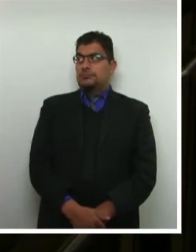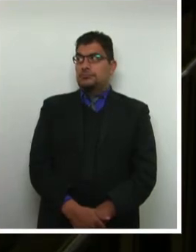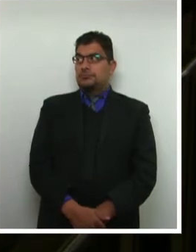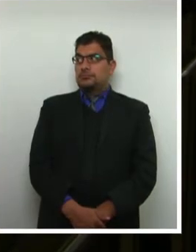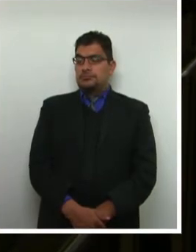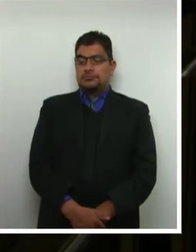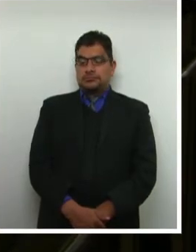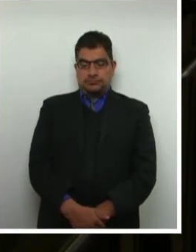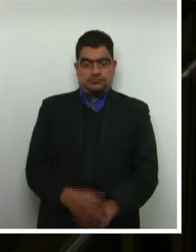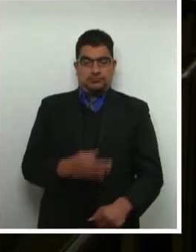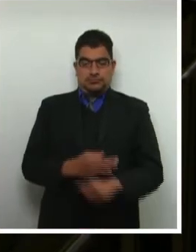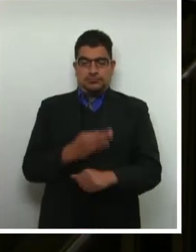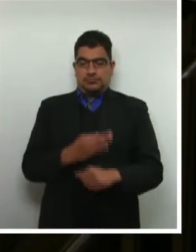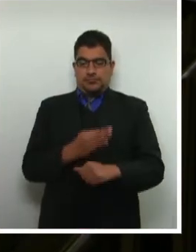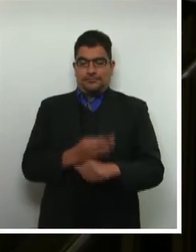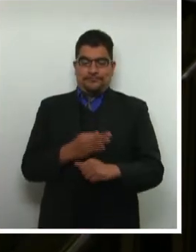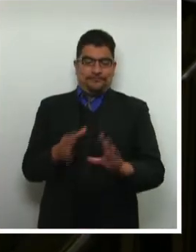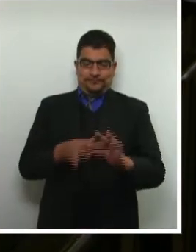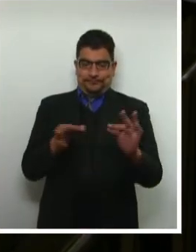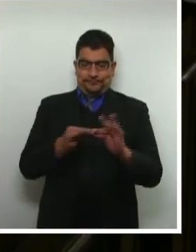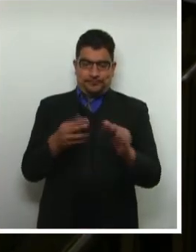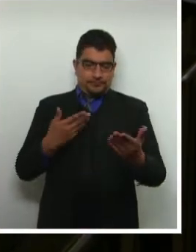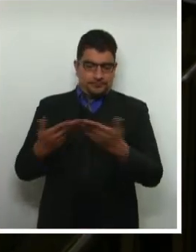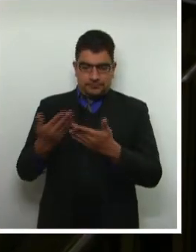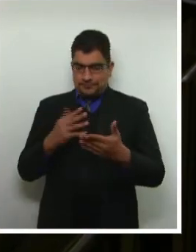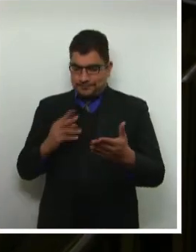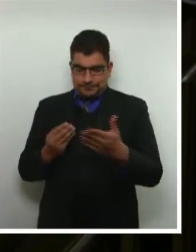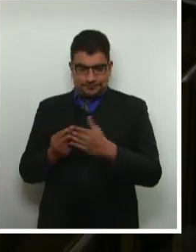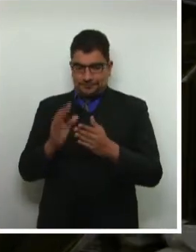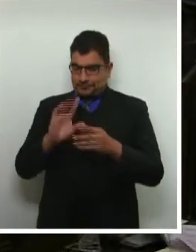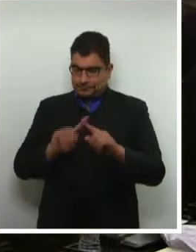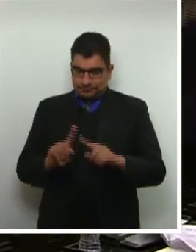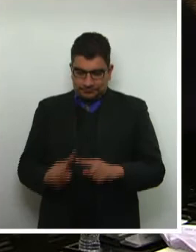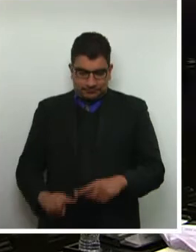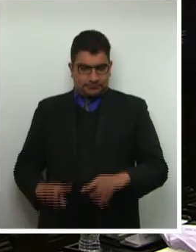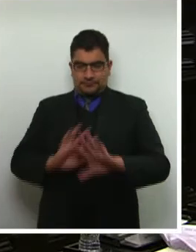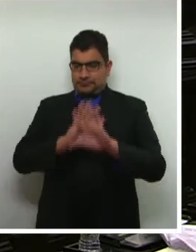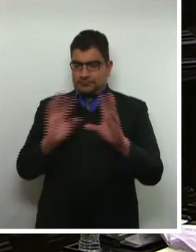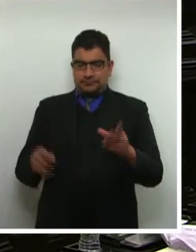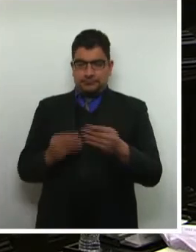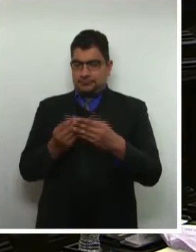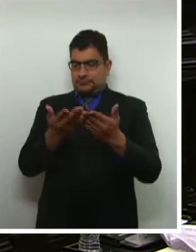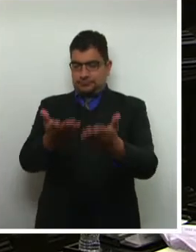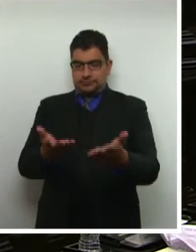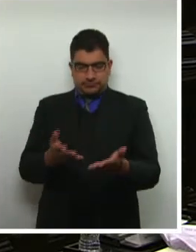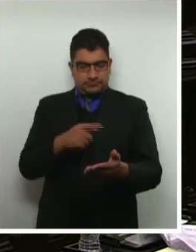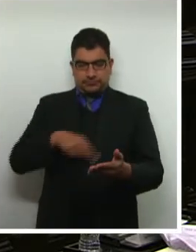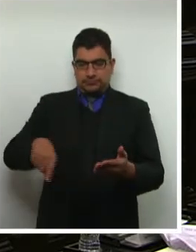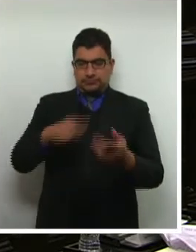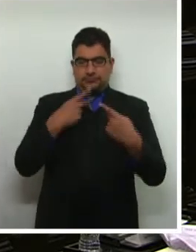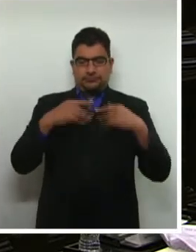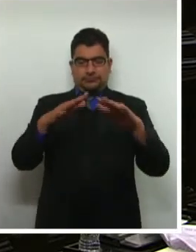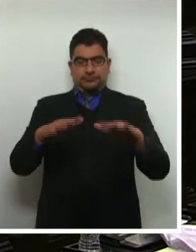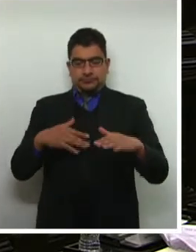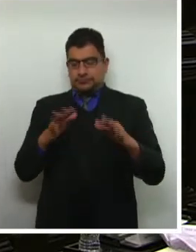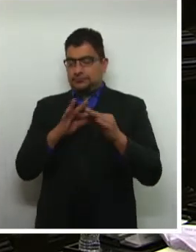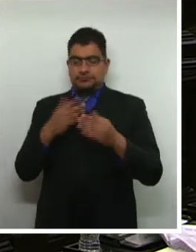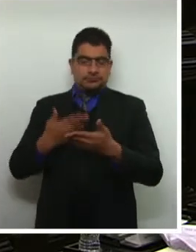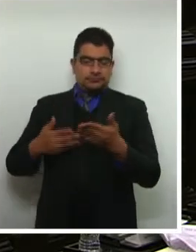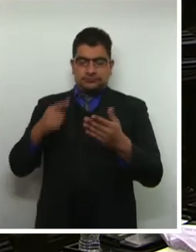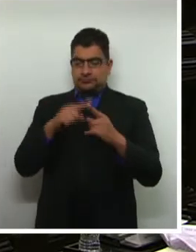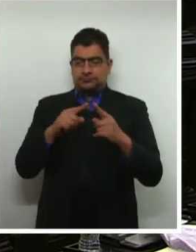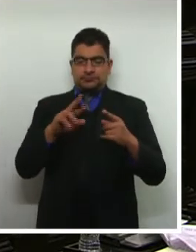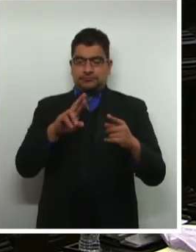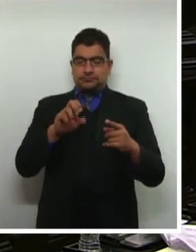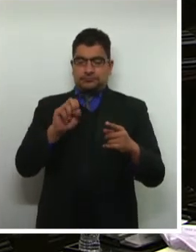Así como se desahogaron las diversas reservas y ahora se somete a consideración del Pleno estas reservas que